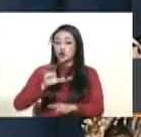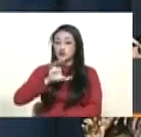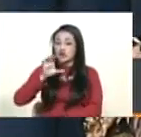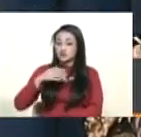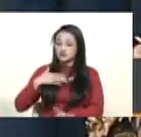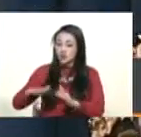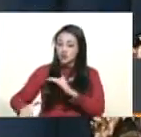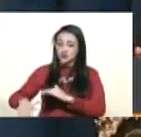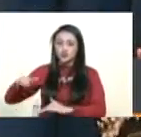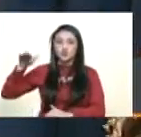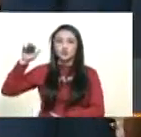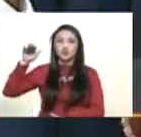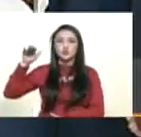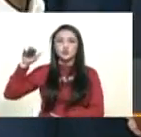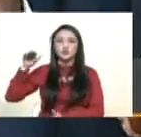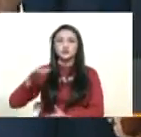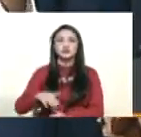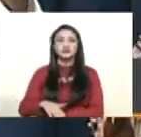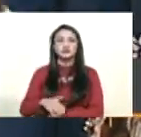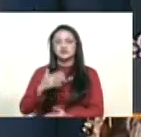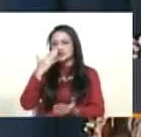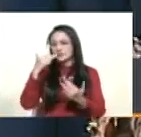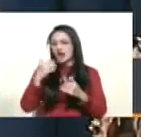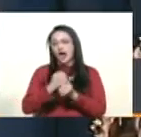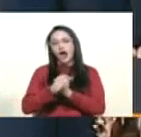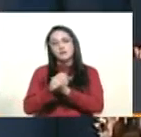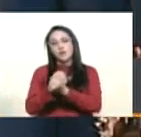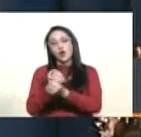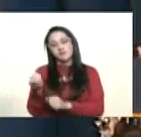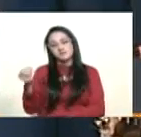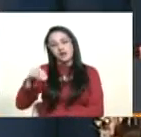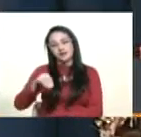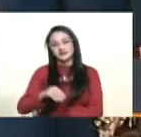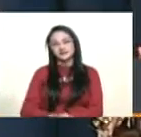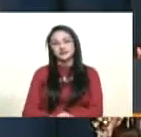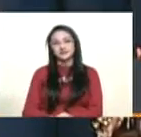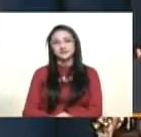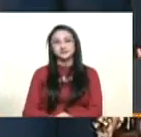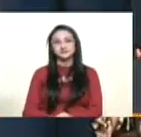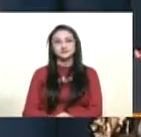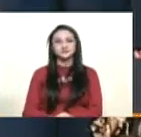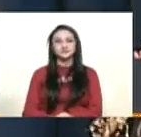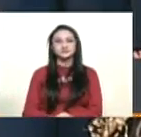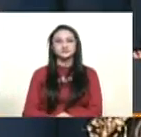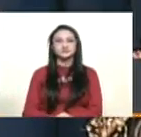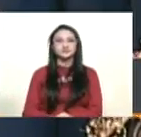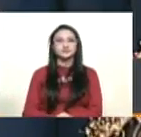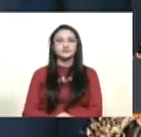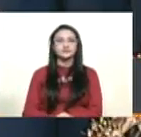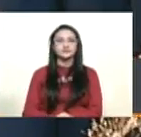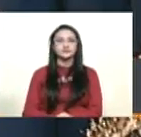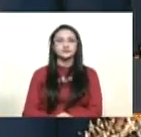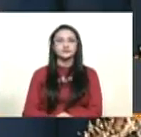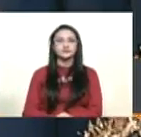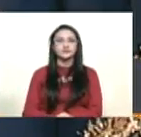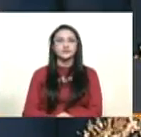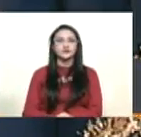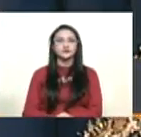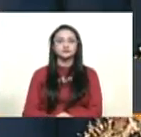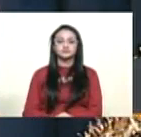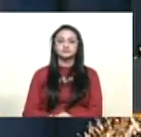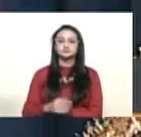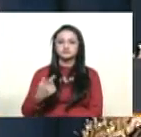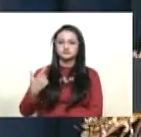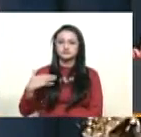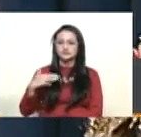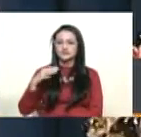creció, siempre le llena a uno de un amor adicional y de una pasión adicional. Sobre todo cuando uno tiene varios años viendo